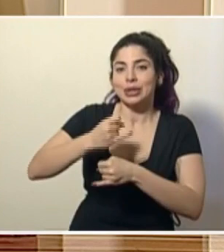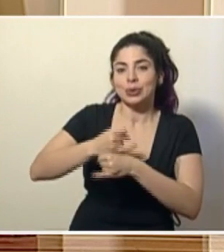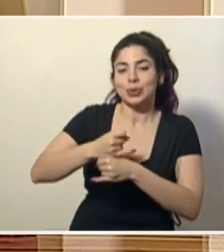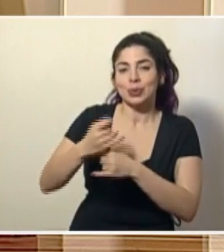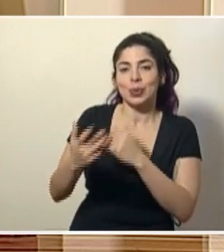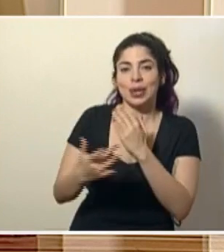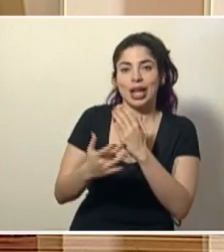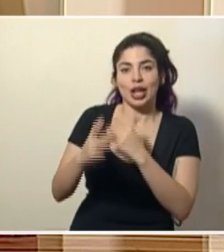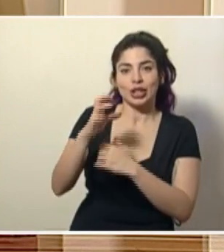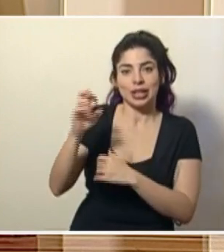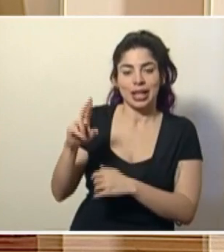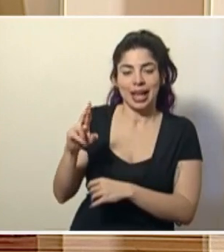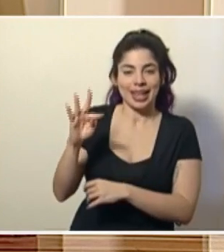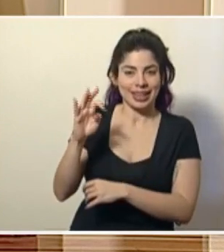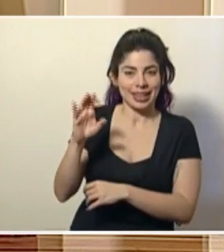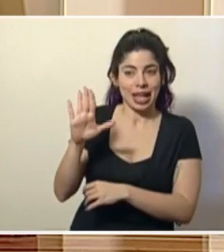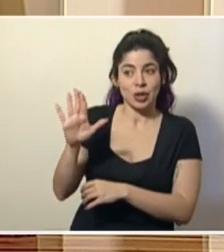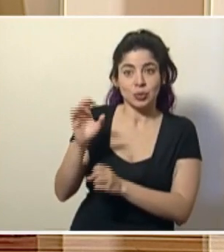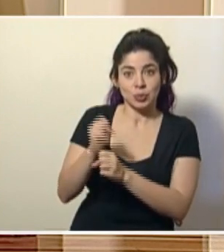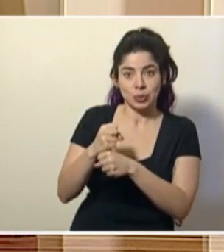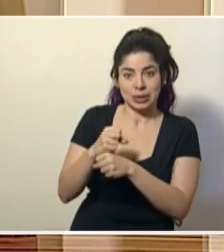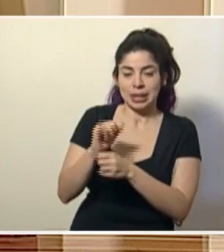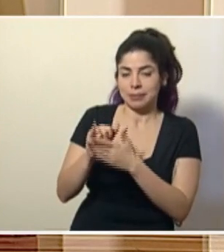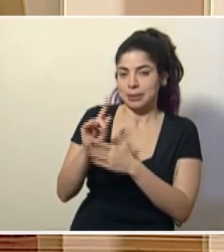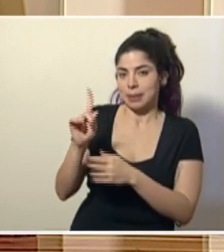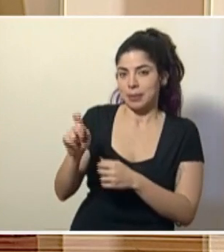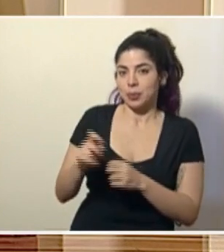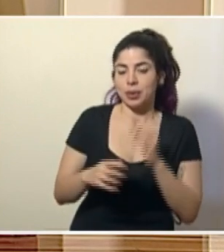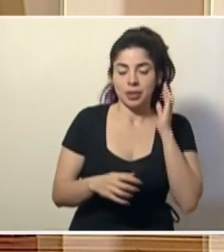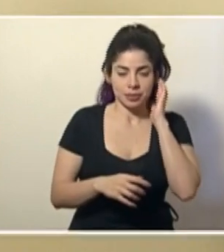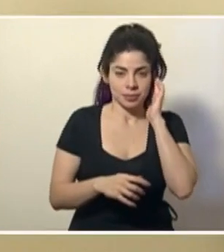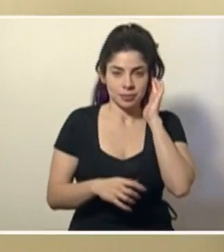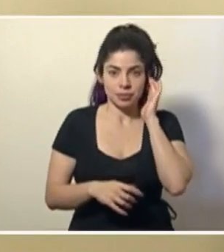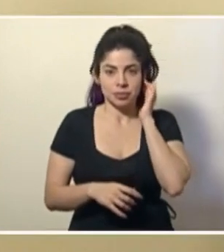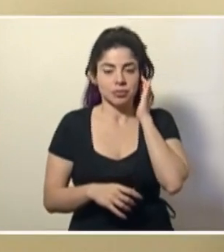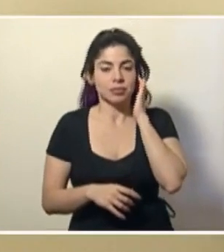Tecnológico de Costa Rica? Esa sería la consulta.